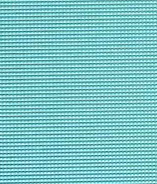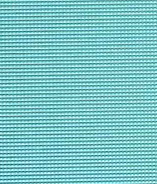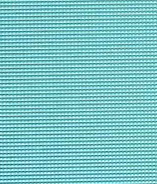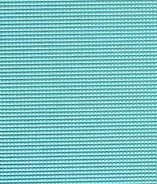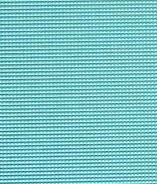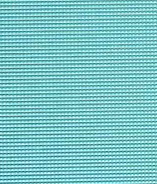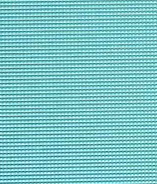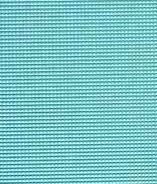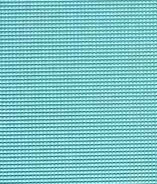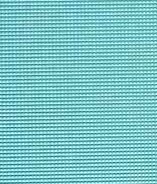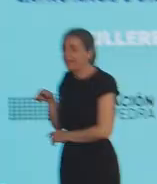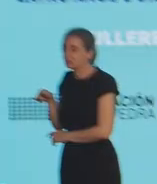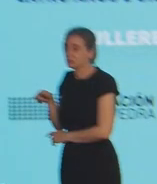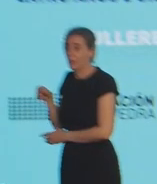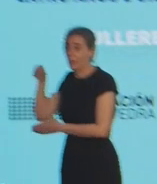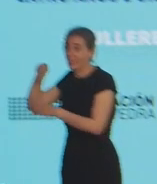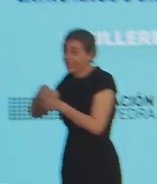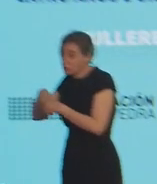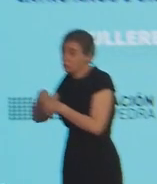dando a eso